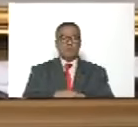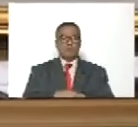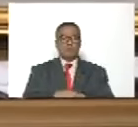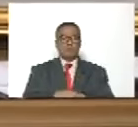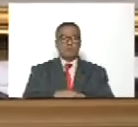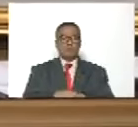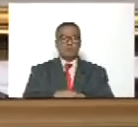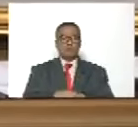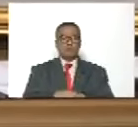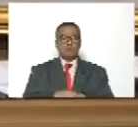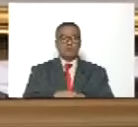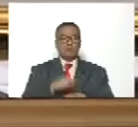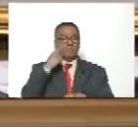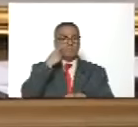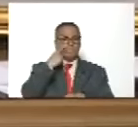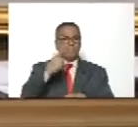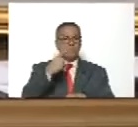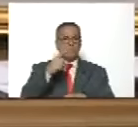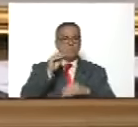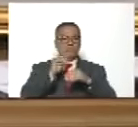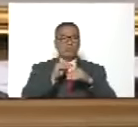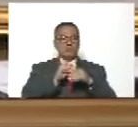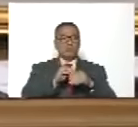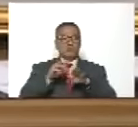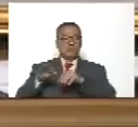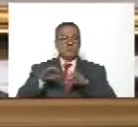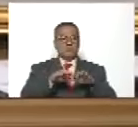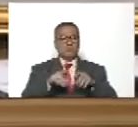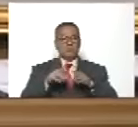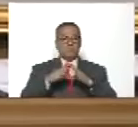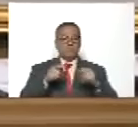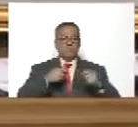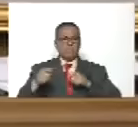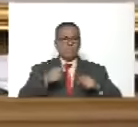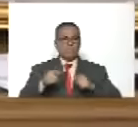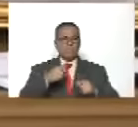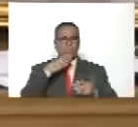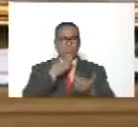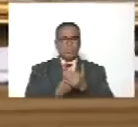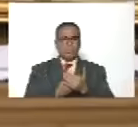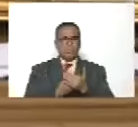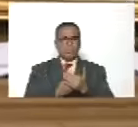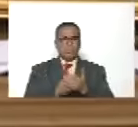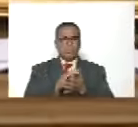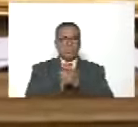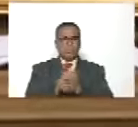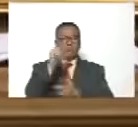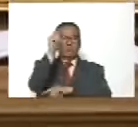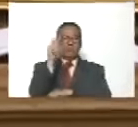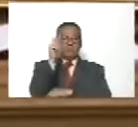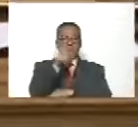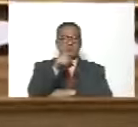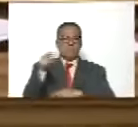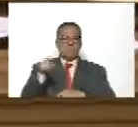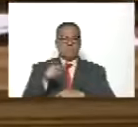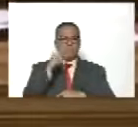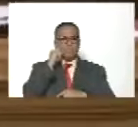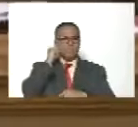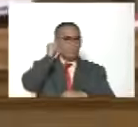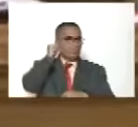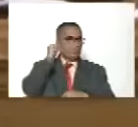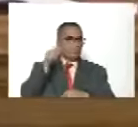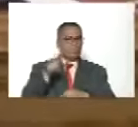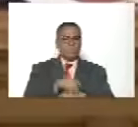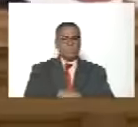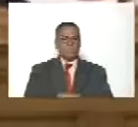y pendiente que serán convocados por Secretaría. Todo el mundo activo, pues. Muchas gracias, colegas parlamentarios y